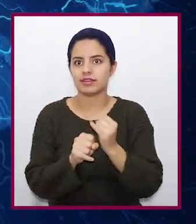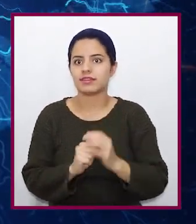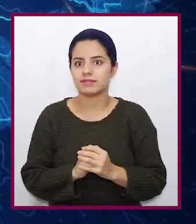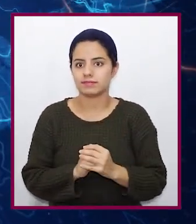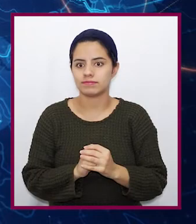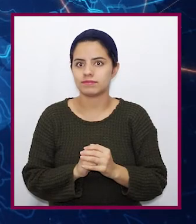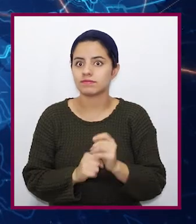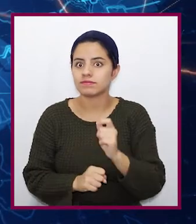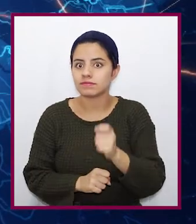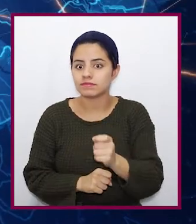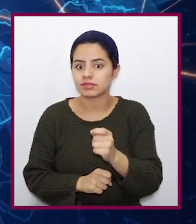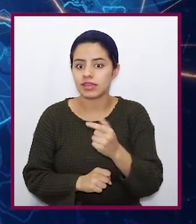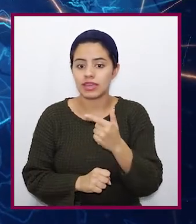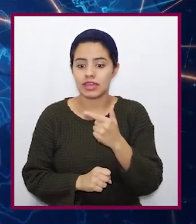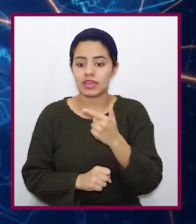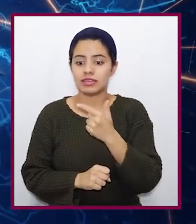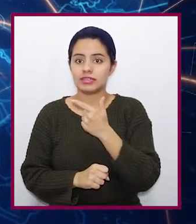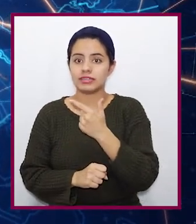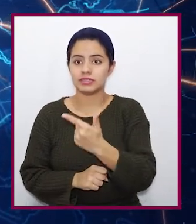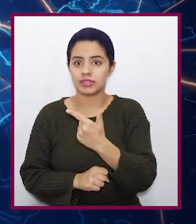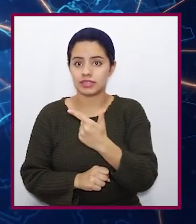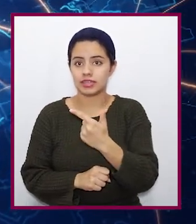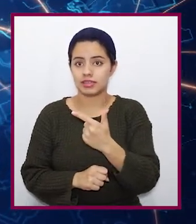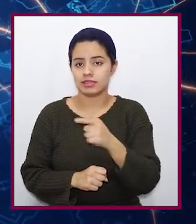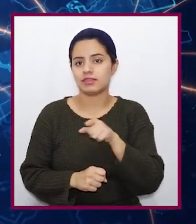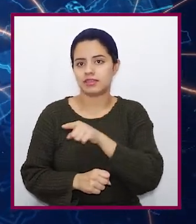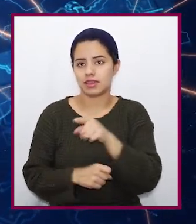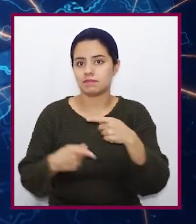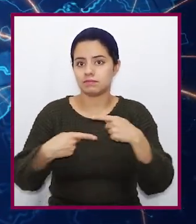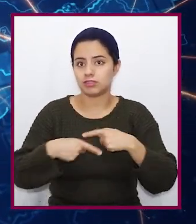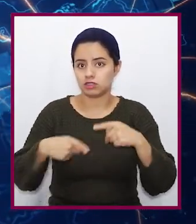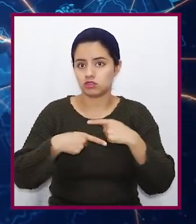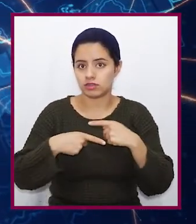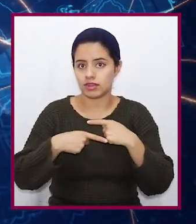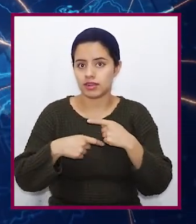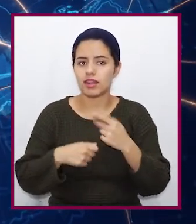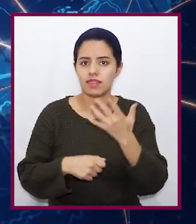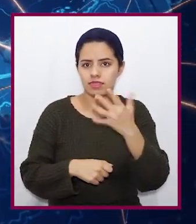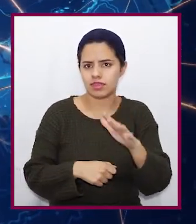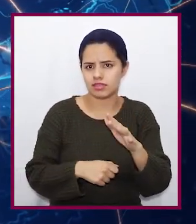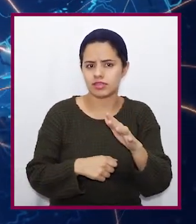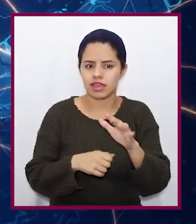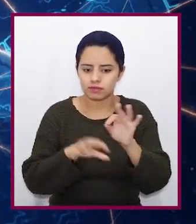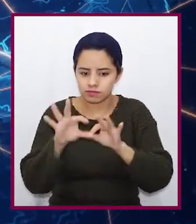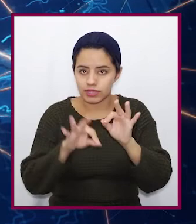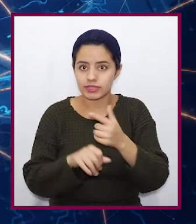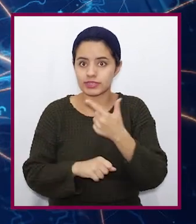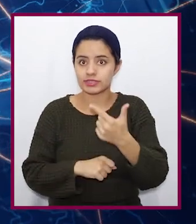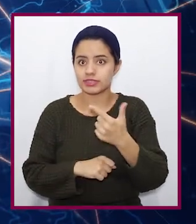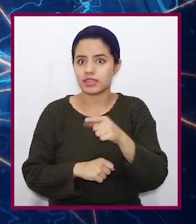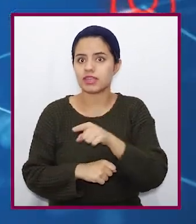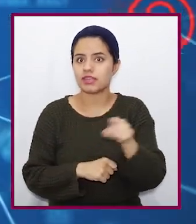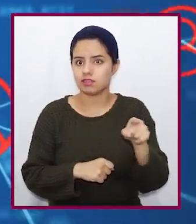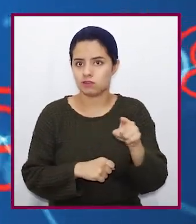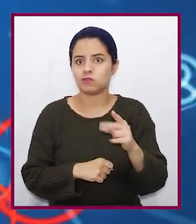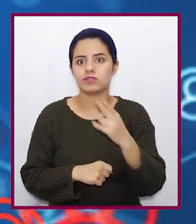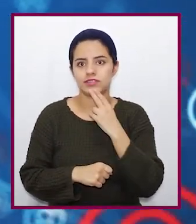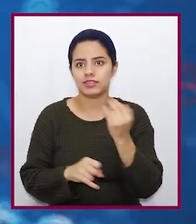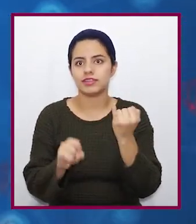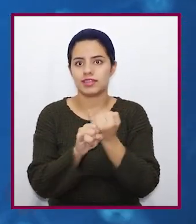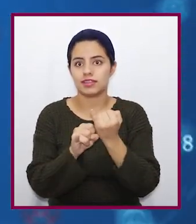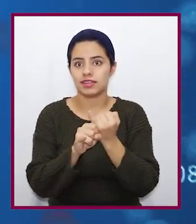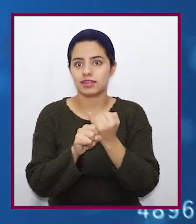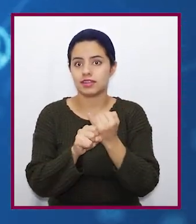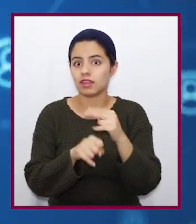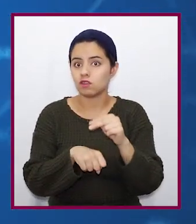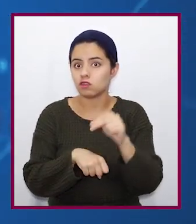decir, 7 de cada 10 mexicanos usamos Internet ahora, desde la costa hasta la sierra. Yo estoy segura